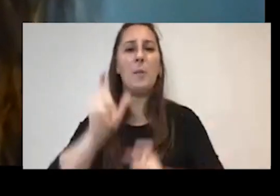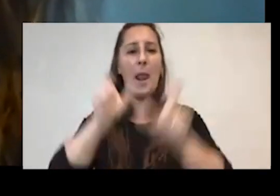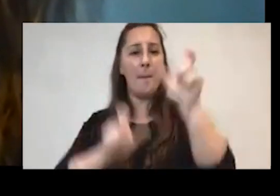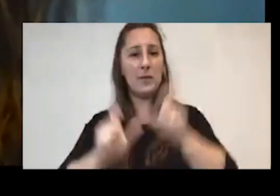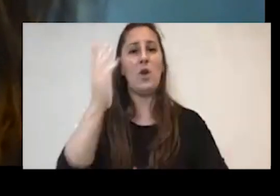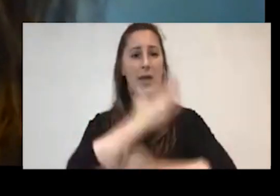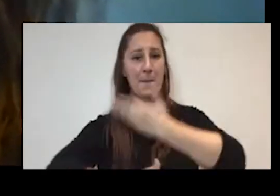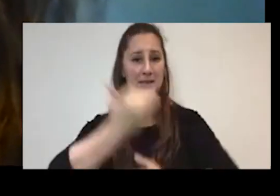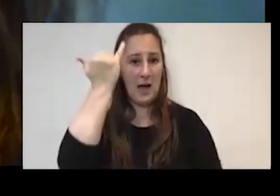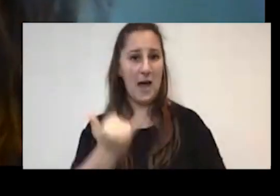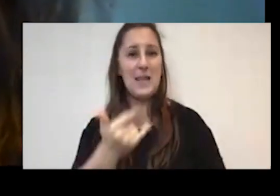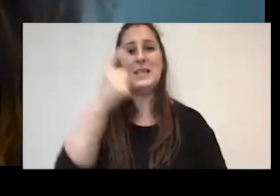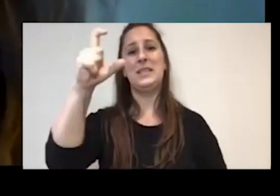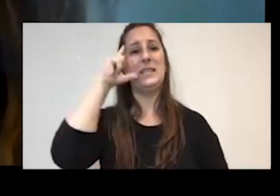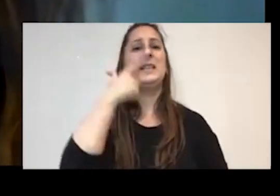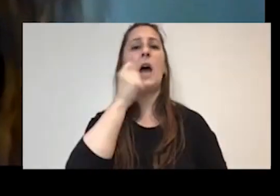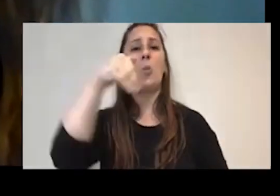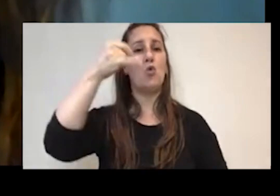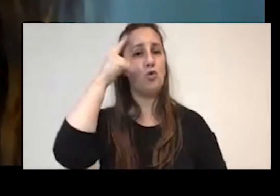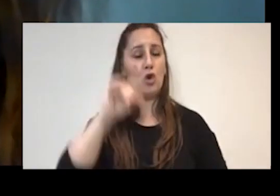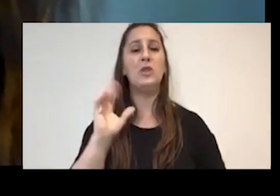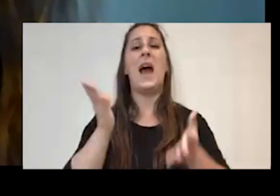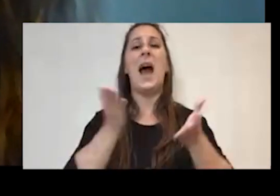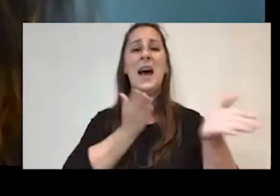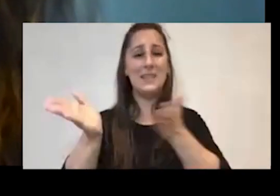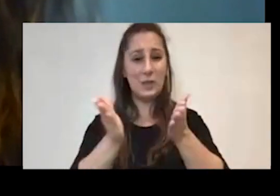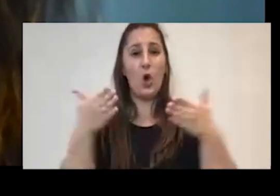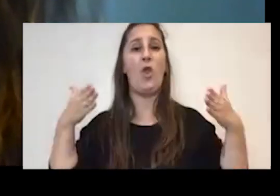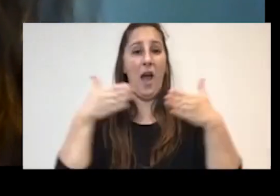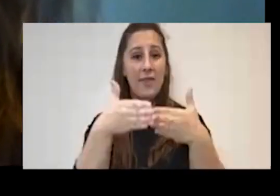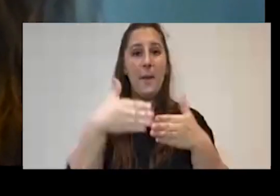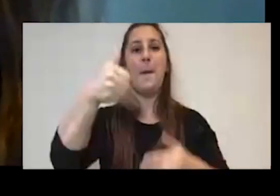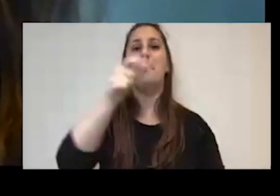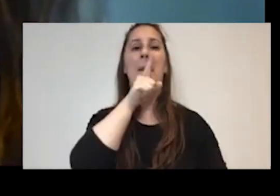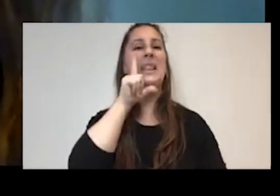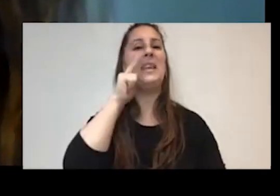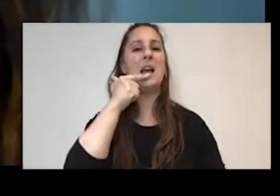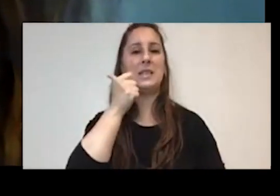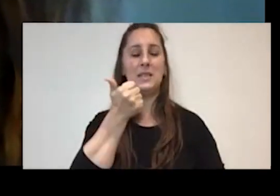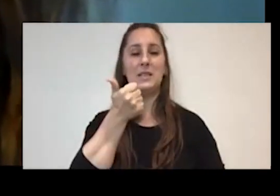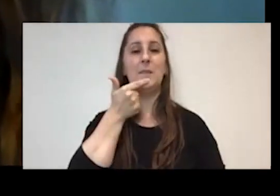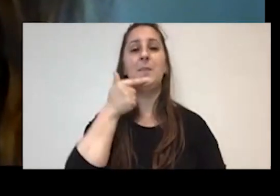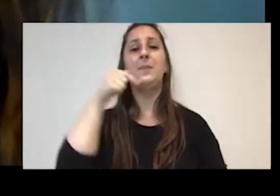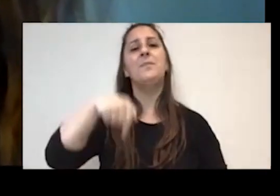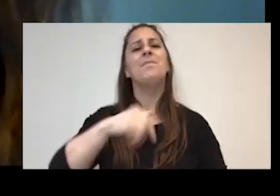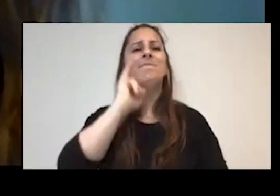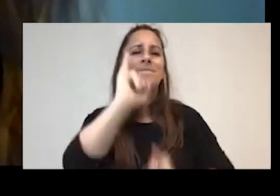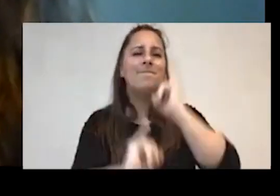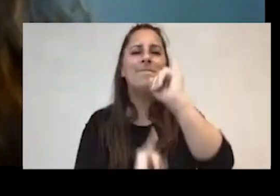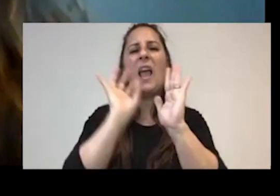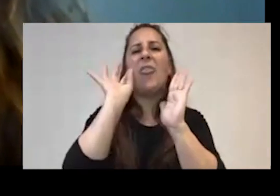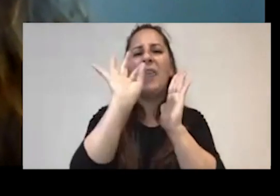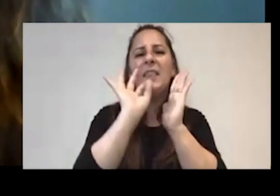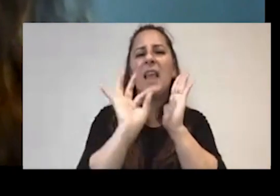Personas con Discapacidad, César Muñoz, y el asesor de la Agencia Nacional de Discapacidad, Matías Fernández, quienes nos detallarán los requisitos